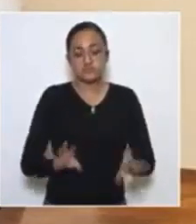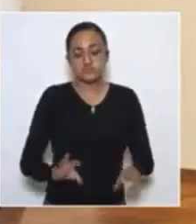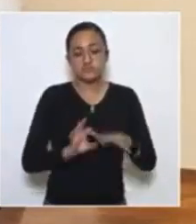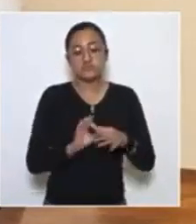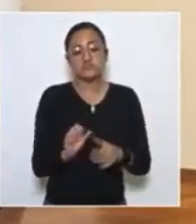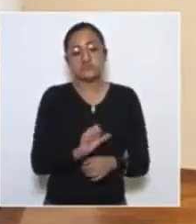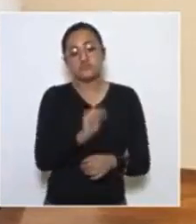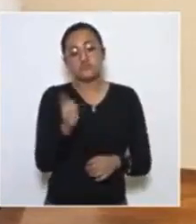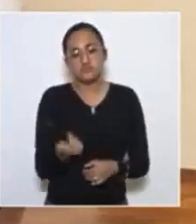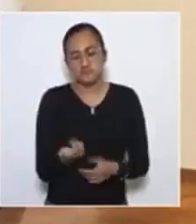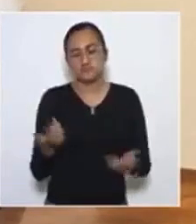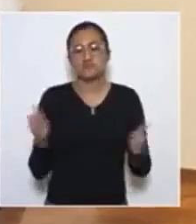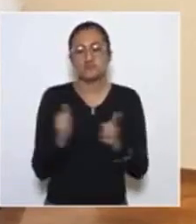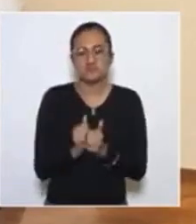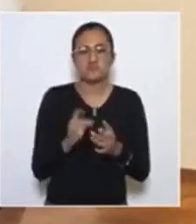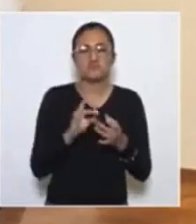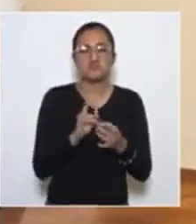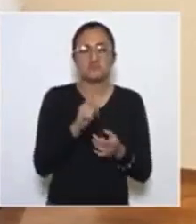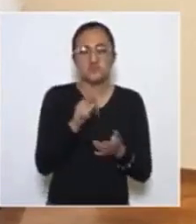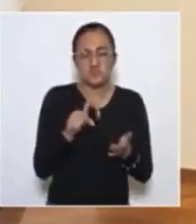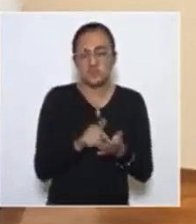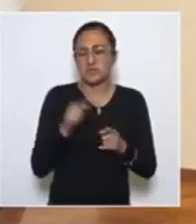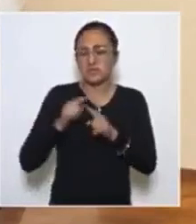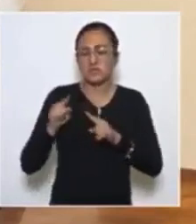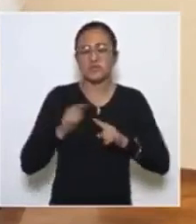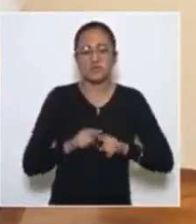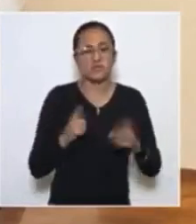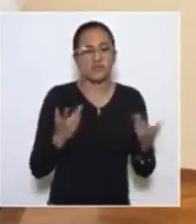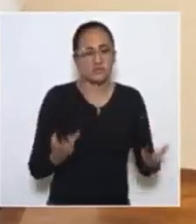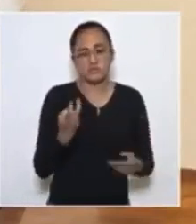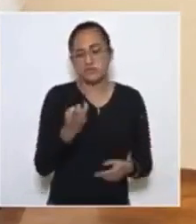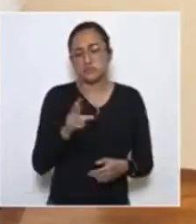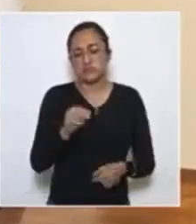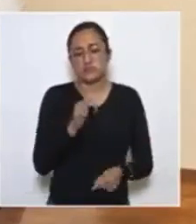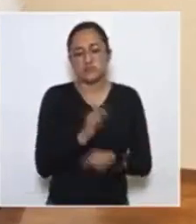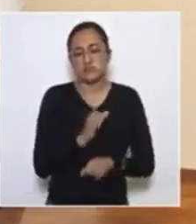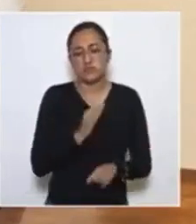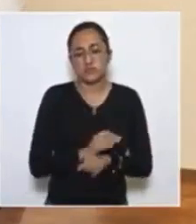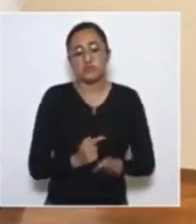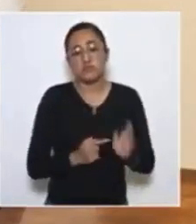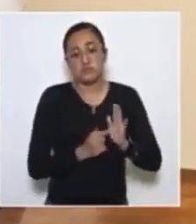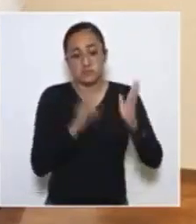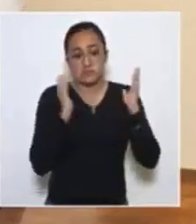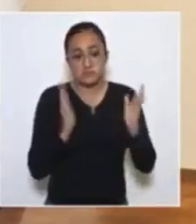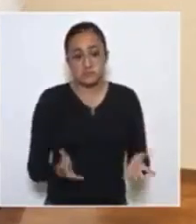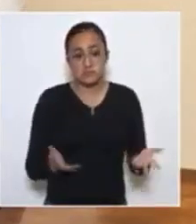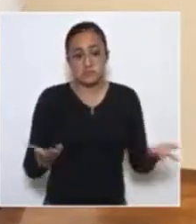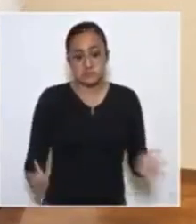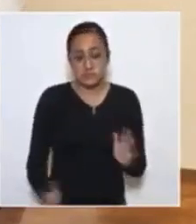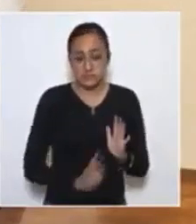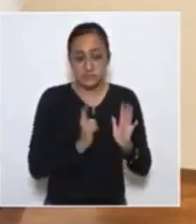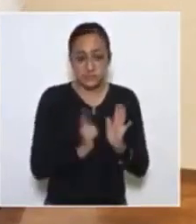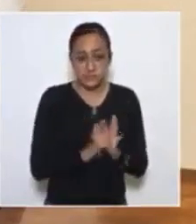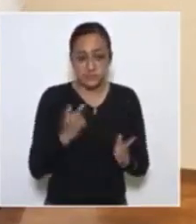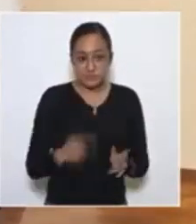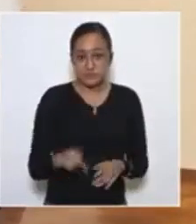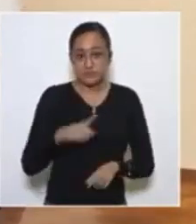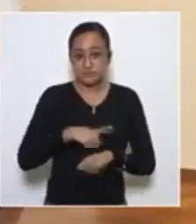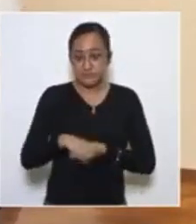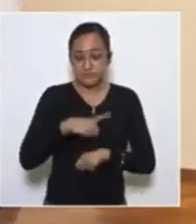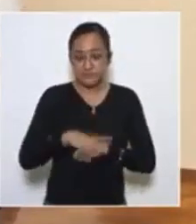después condominios, áreas comunes. Eso no justifica ni da legalidad a los